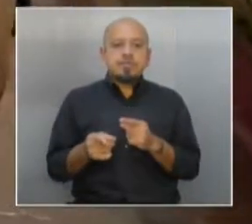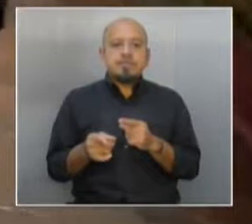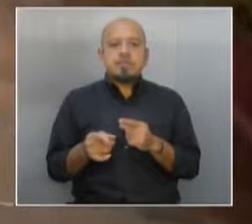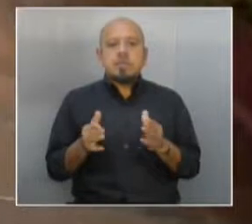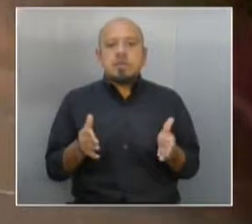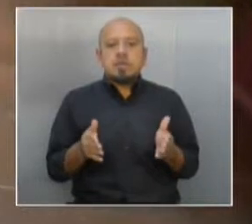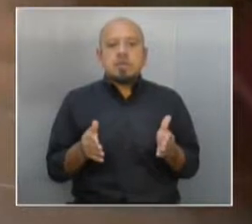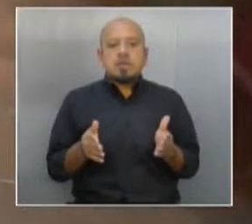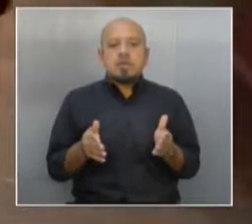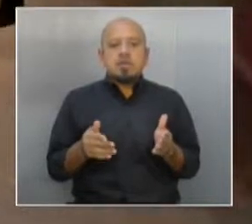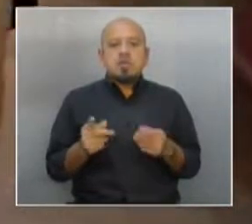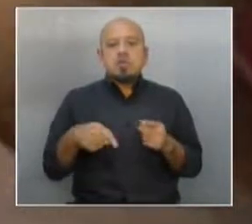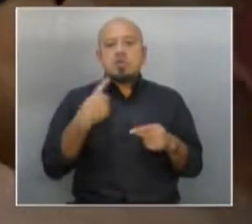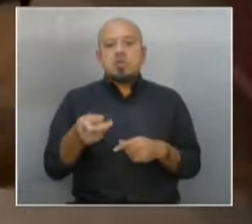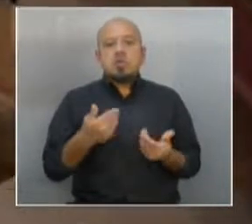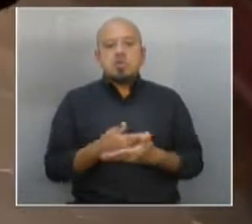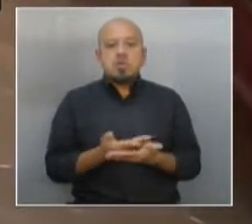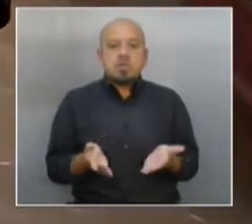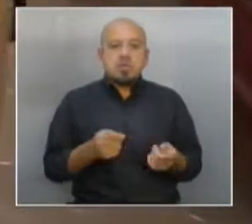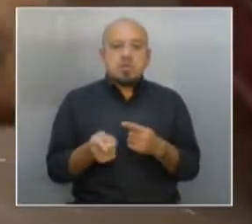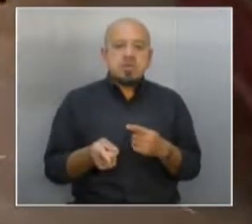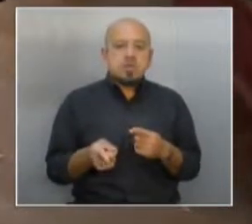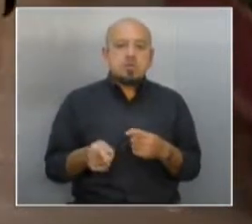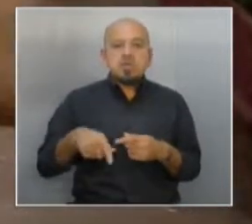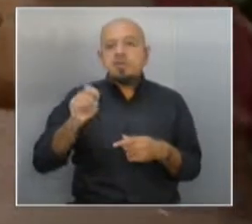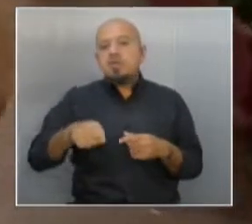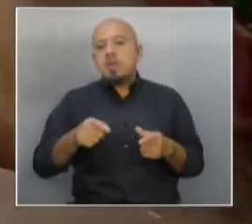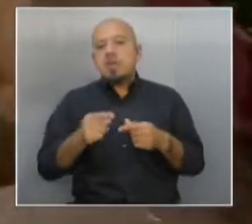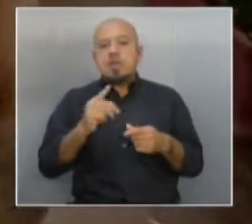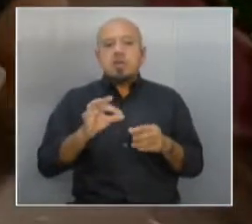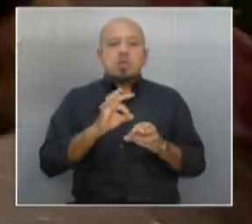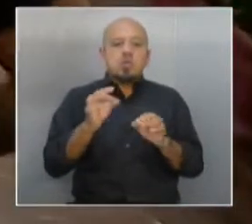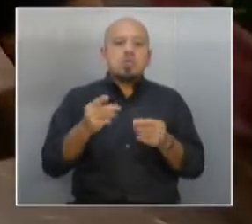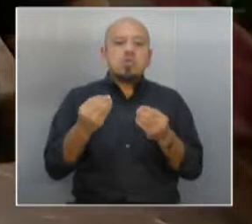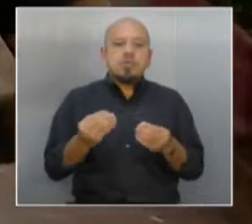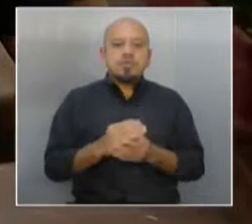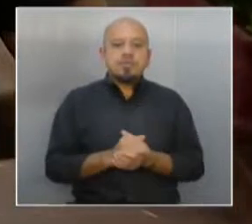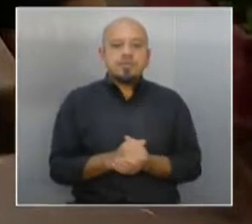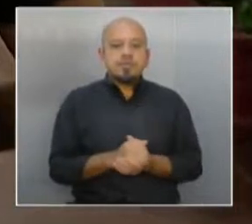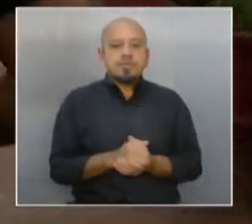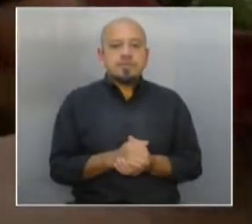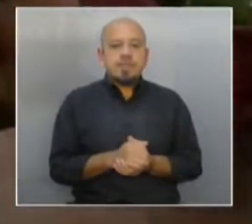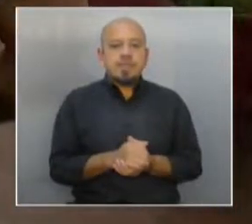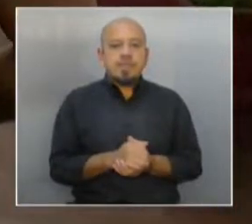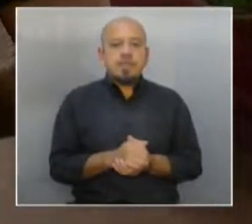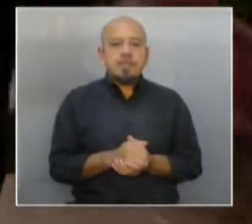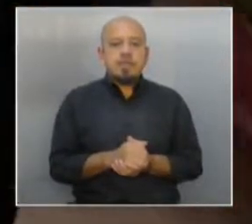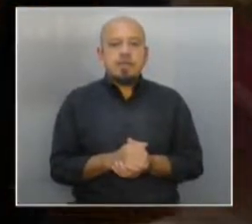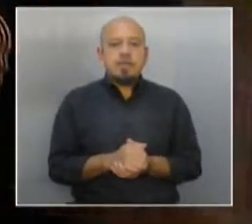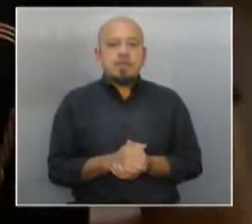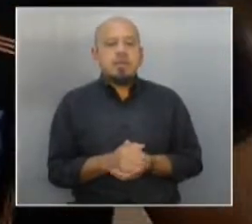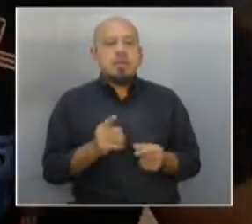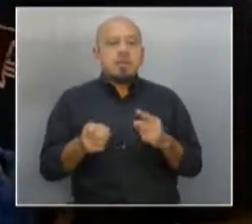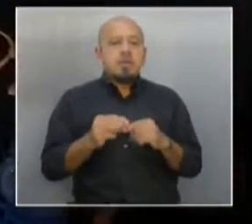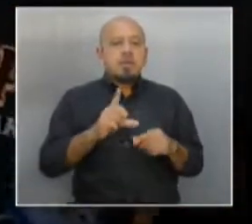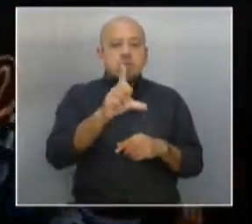si van a haber otro tipo de exposiciones, si es una exposición fija, si tenemos cosas como itinerantes. Bien. El museo está abierto de lunes a